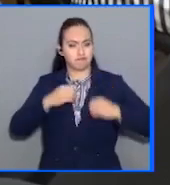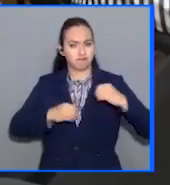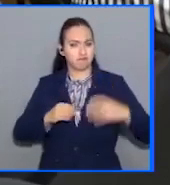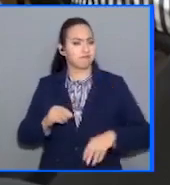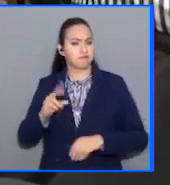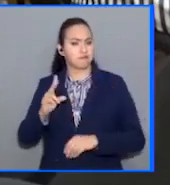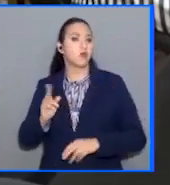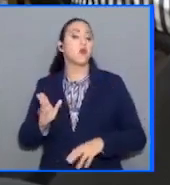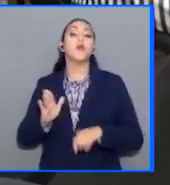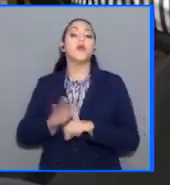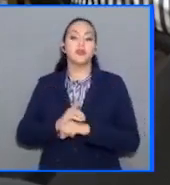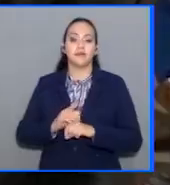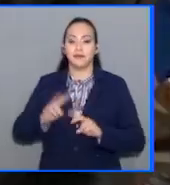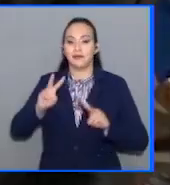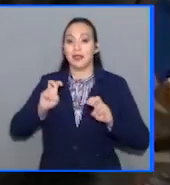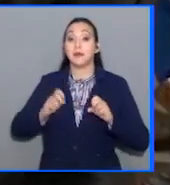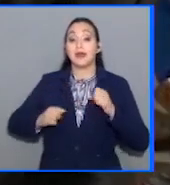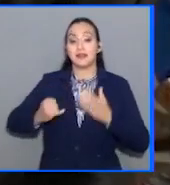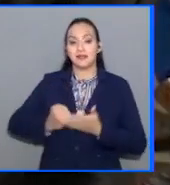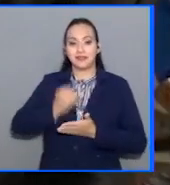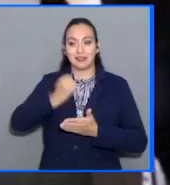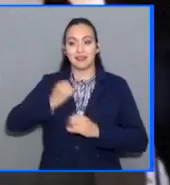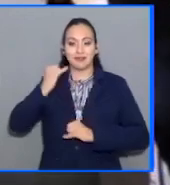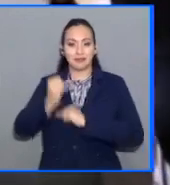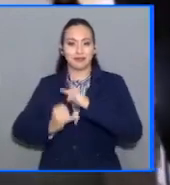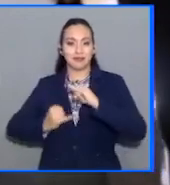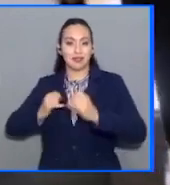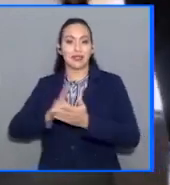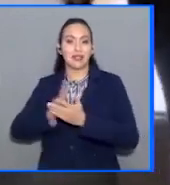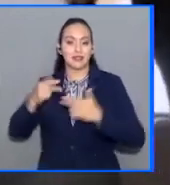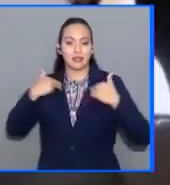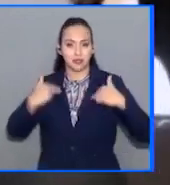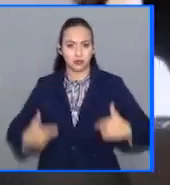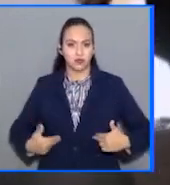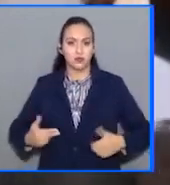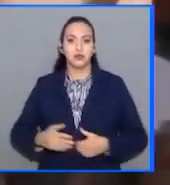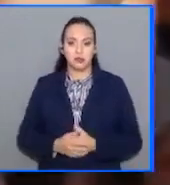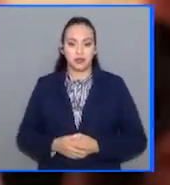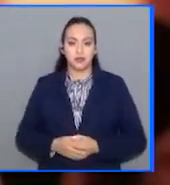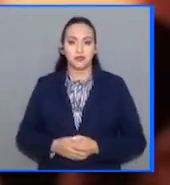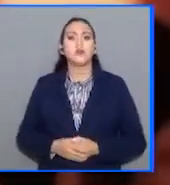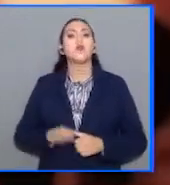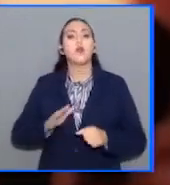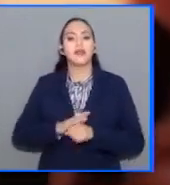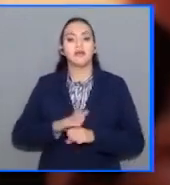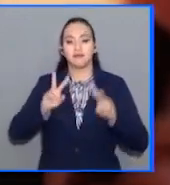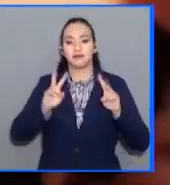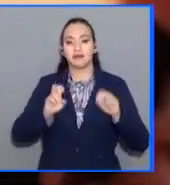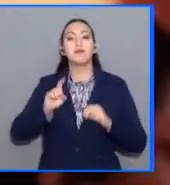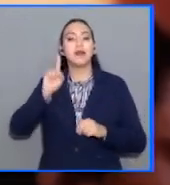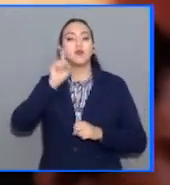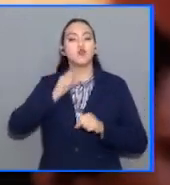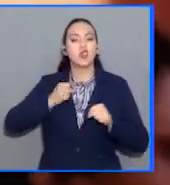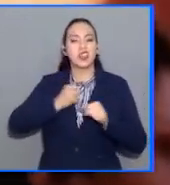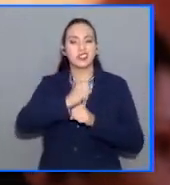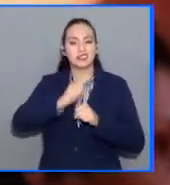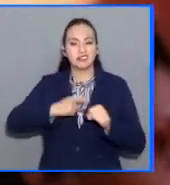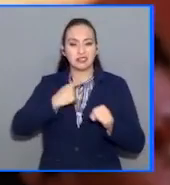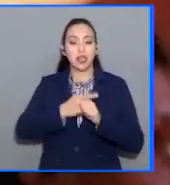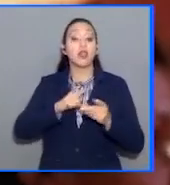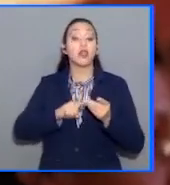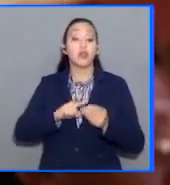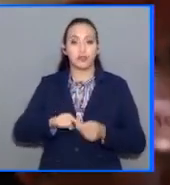a la sentencia de la Corte Interamericana de Derechos Humanos, en el caso Mujeres Víctimas de Tortura Sexual en Atenco contra el